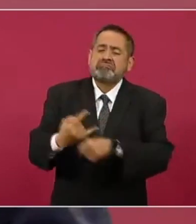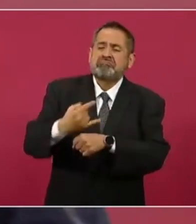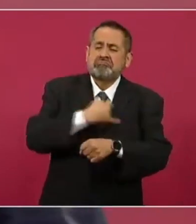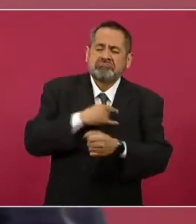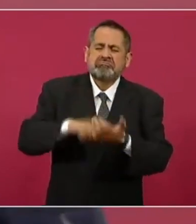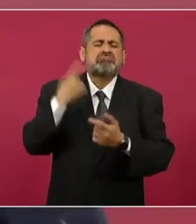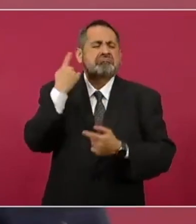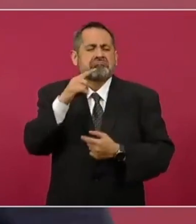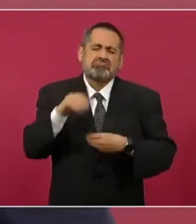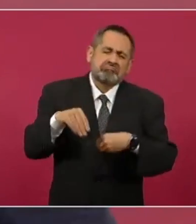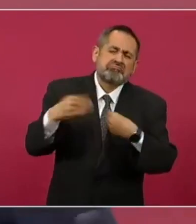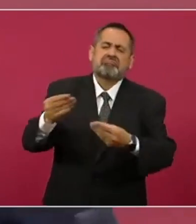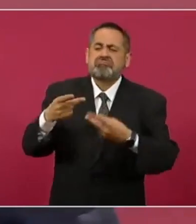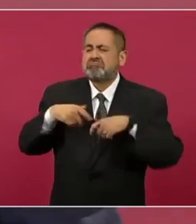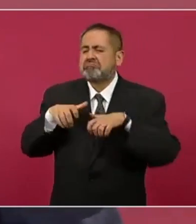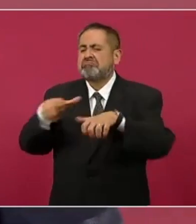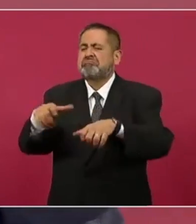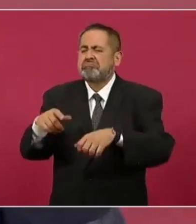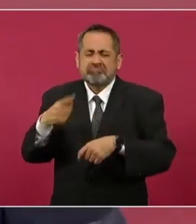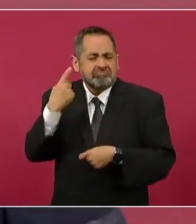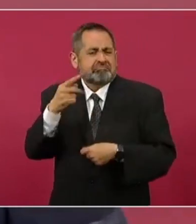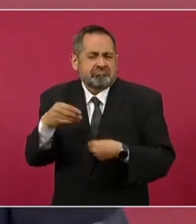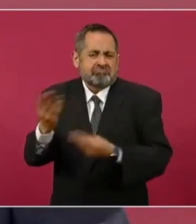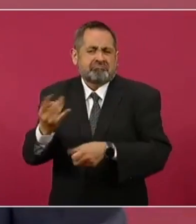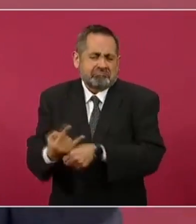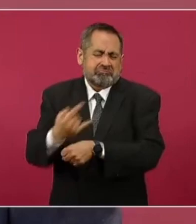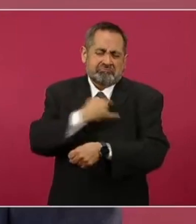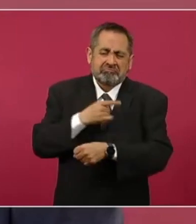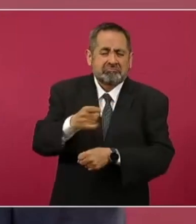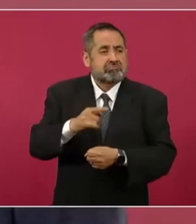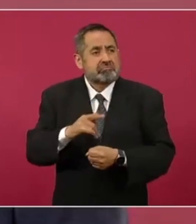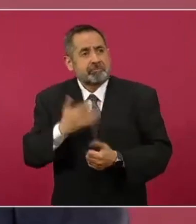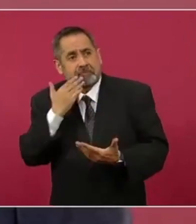¿para qué le das al pueblo si no agradecen?